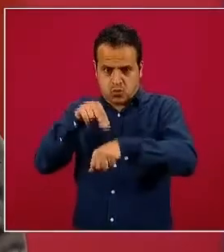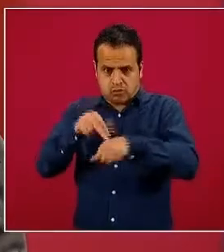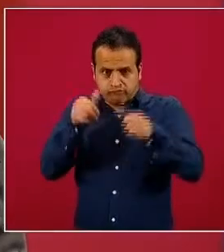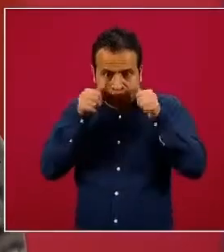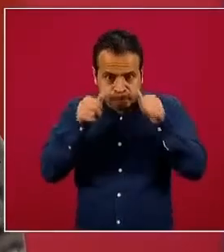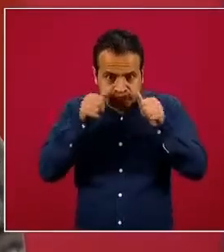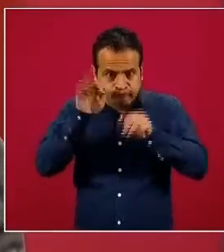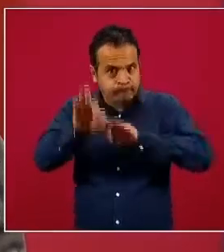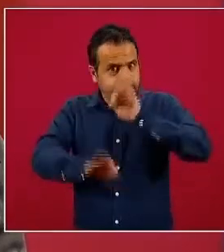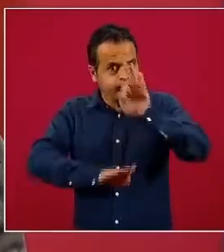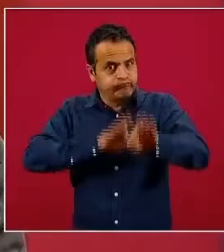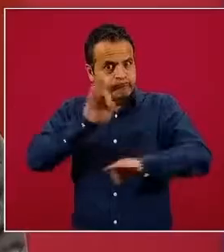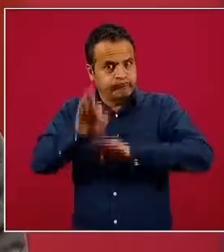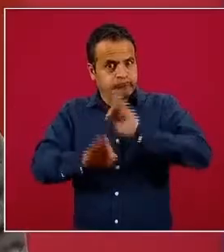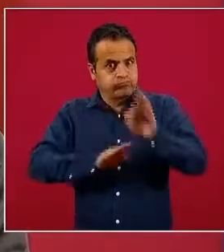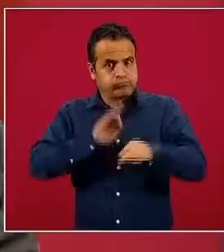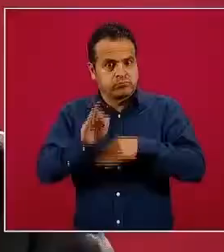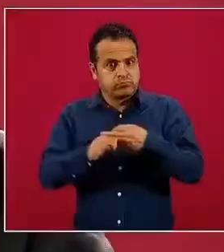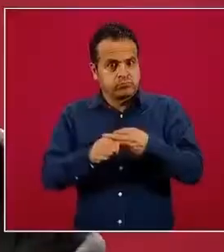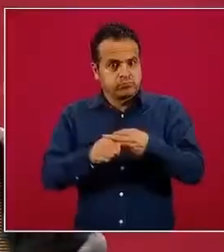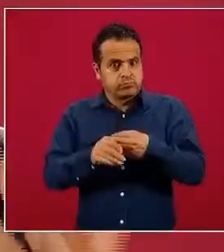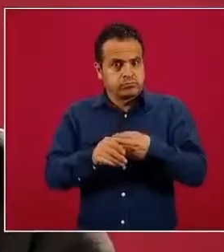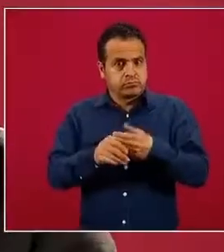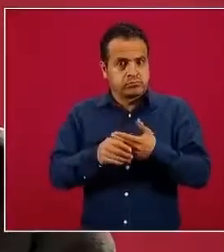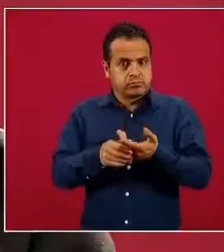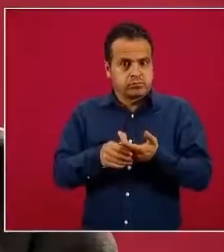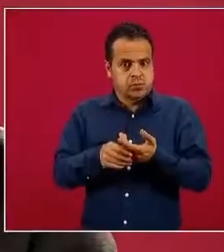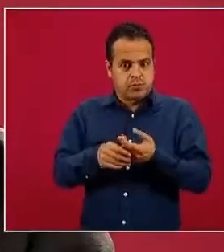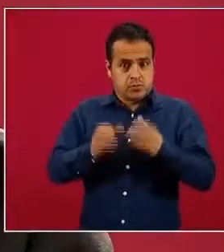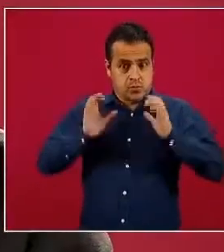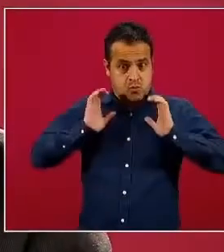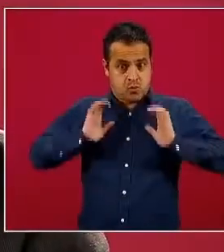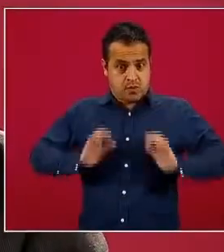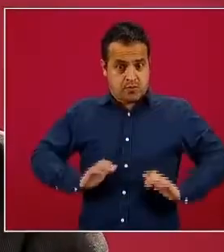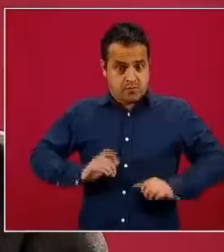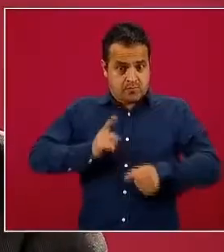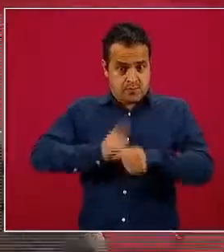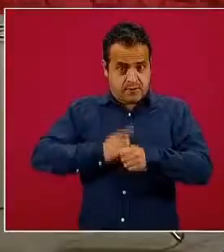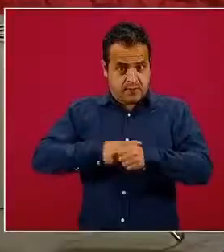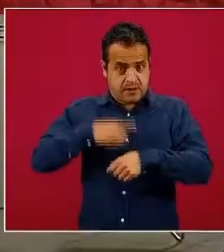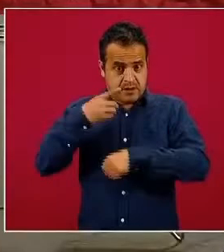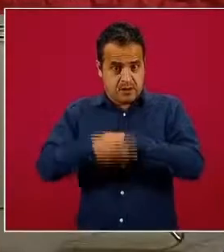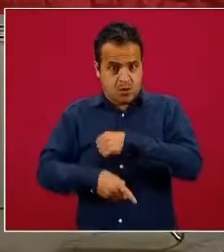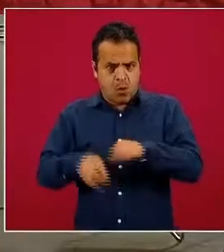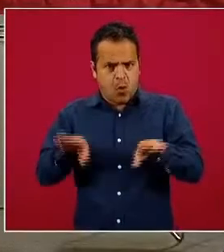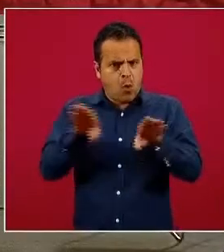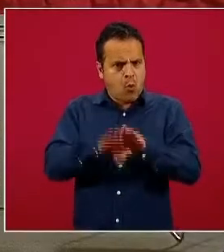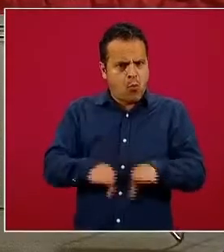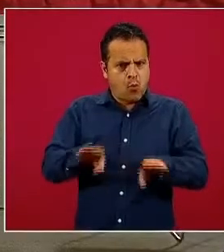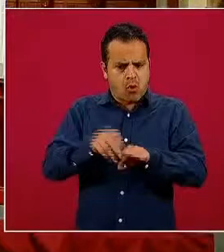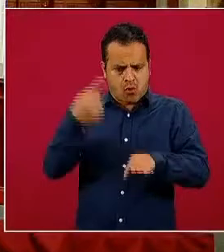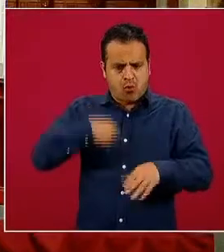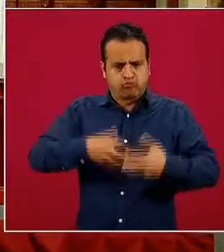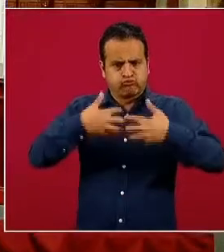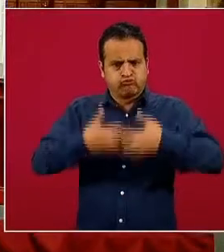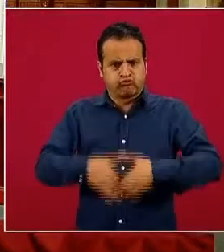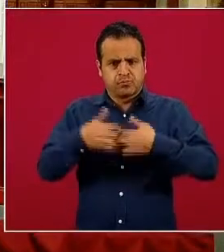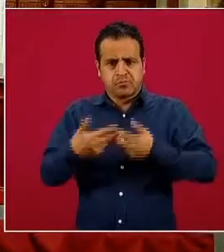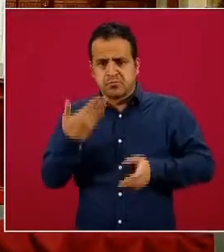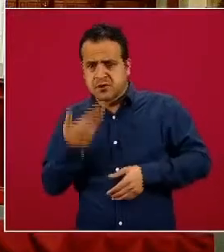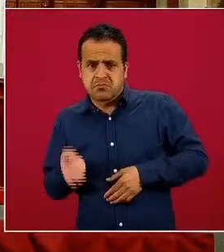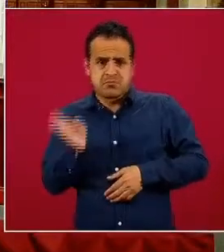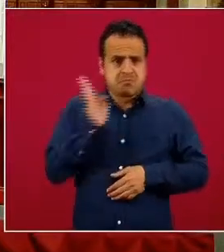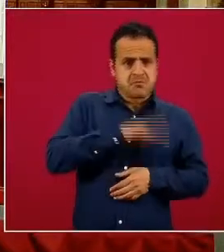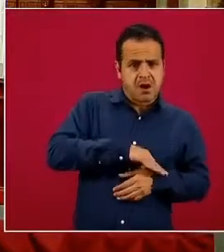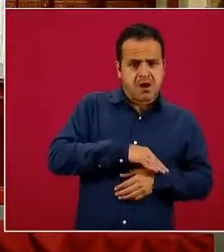mecanismos de lo que llamamos médicamente fisiopatología, es decir, los mecanismos de daño en el funcionamiento del organismo,